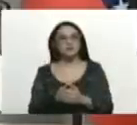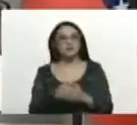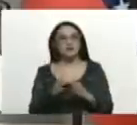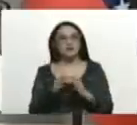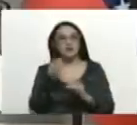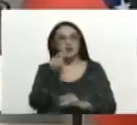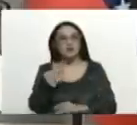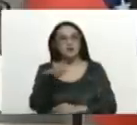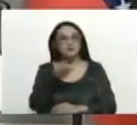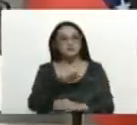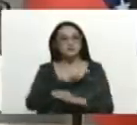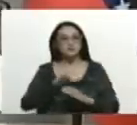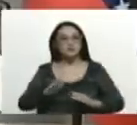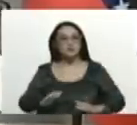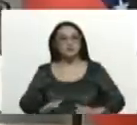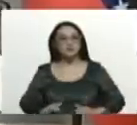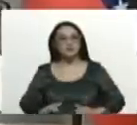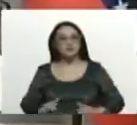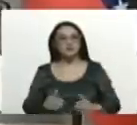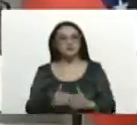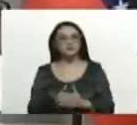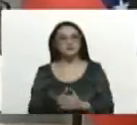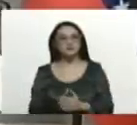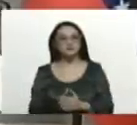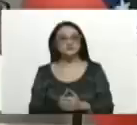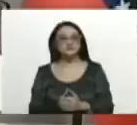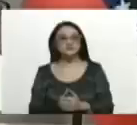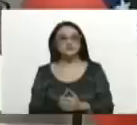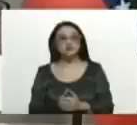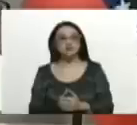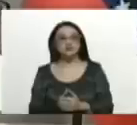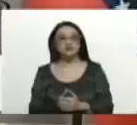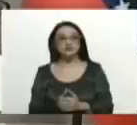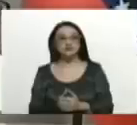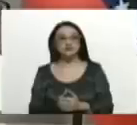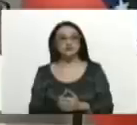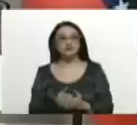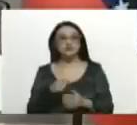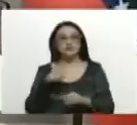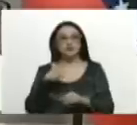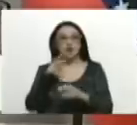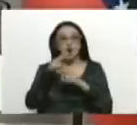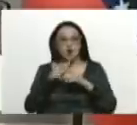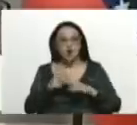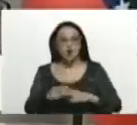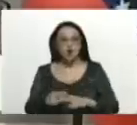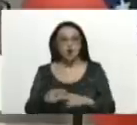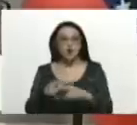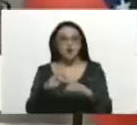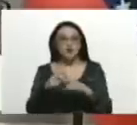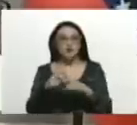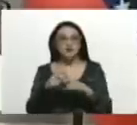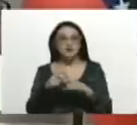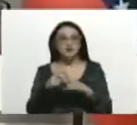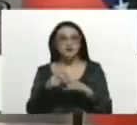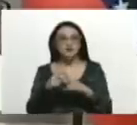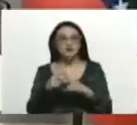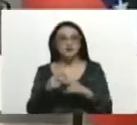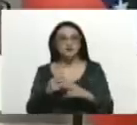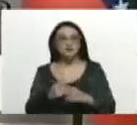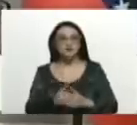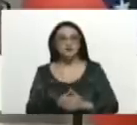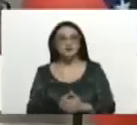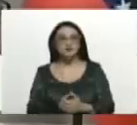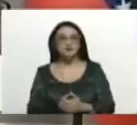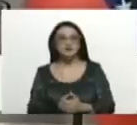cristiano que le rinde honores al Cristo Redentor a Jesús